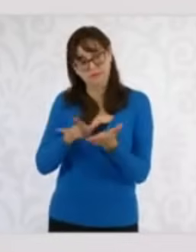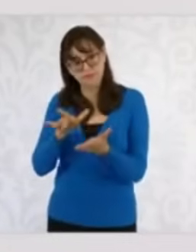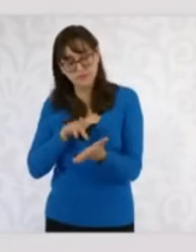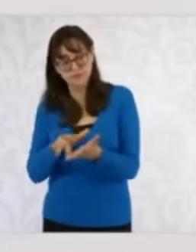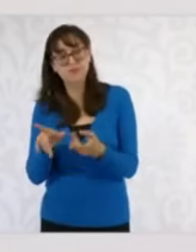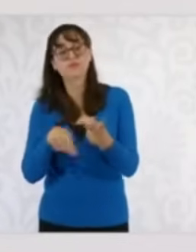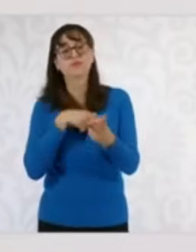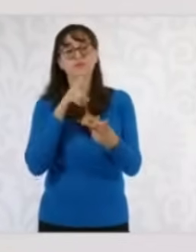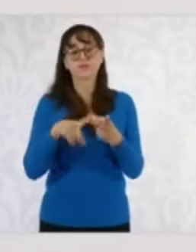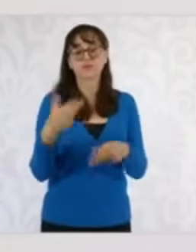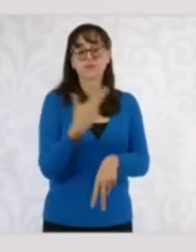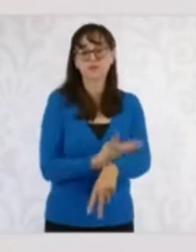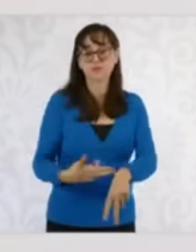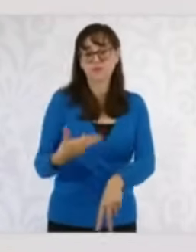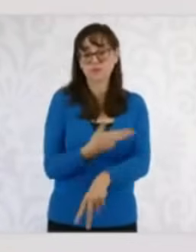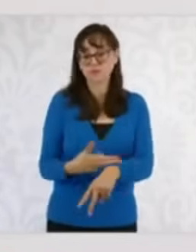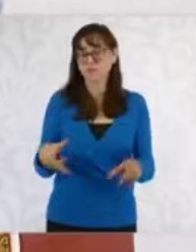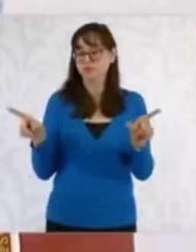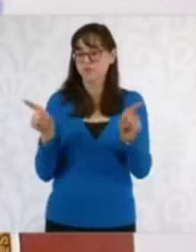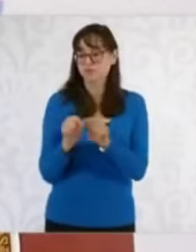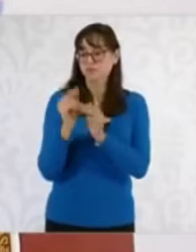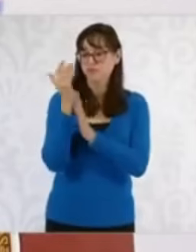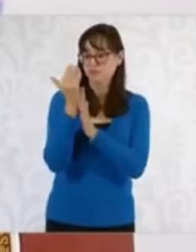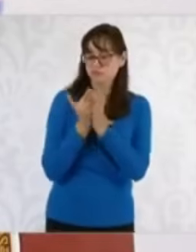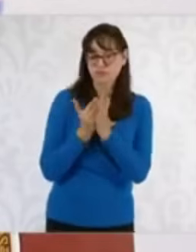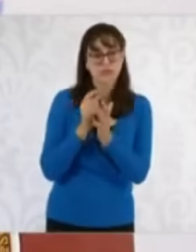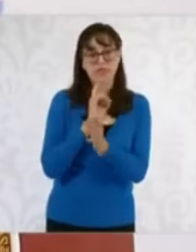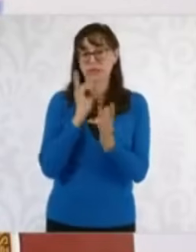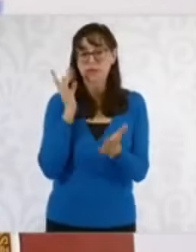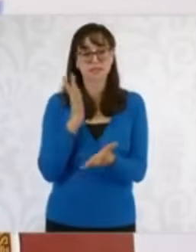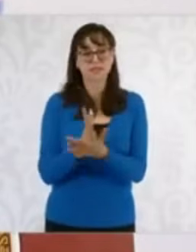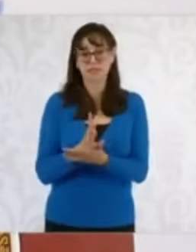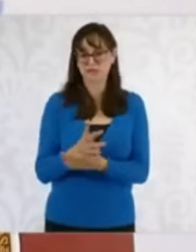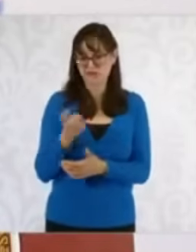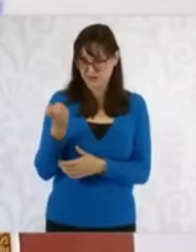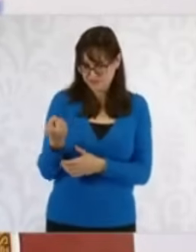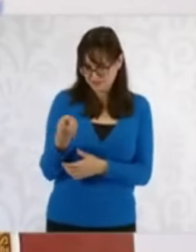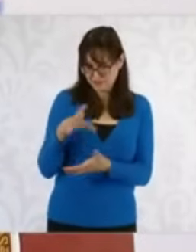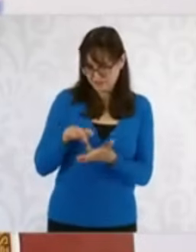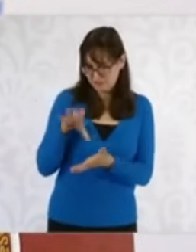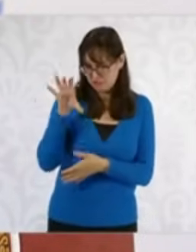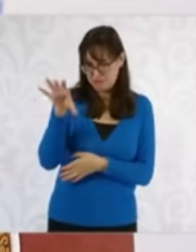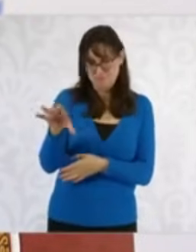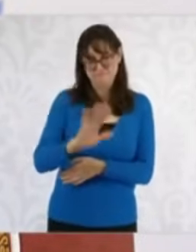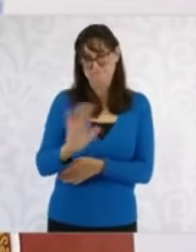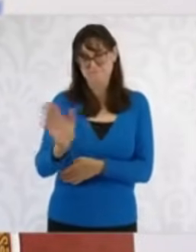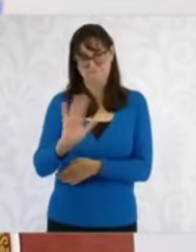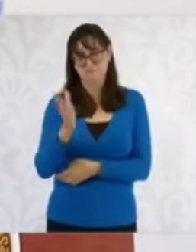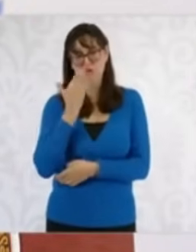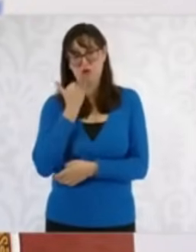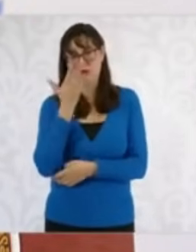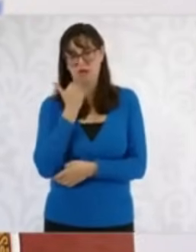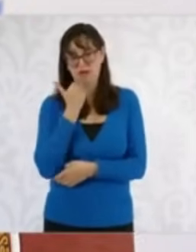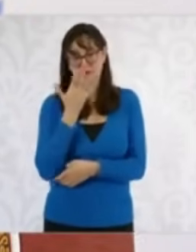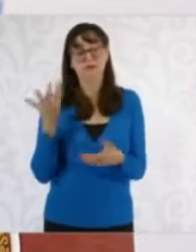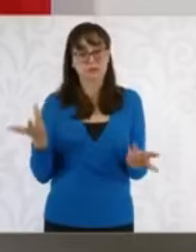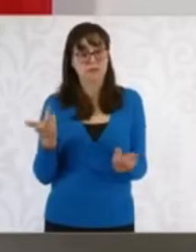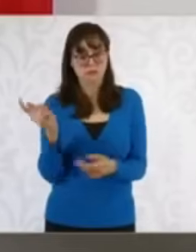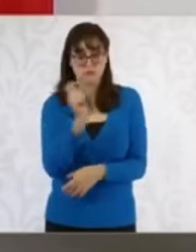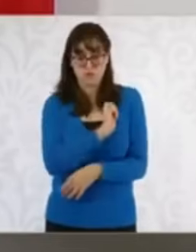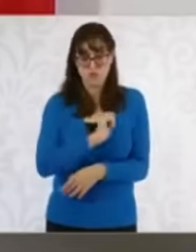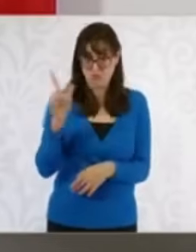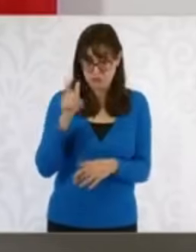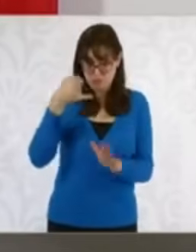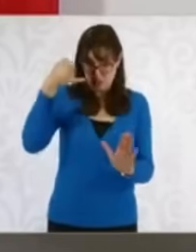Pemex y este nuevo régimen fiscal para Pemex. Entonces, es un trabajo muy profesional y muy profundo, de